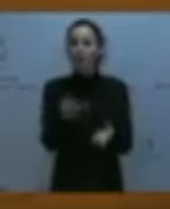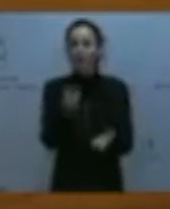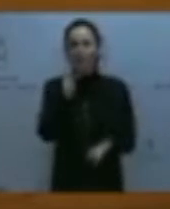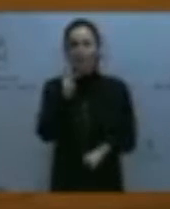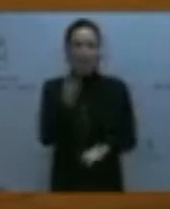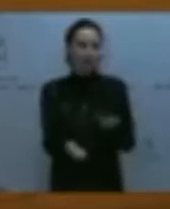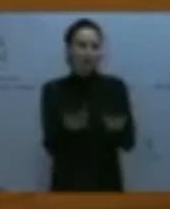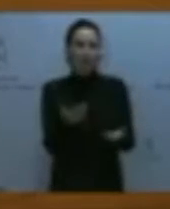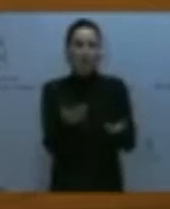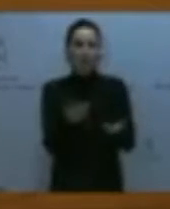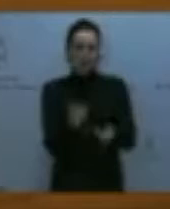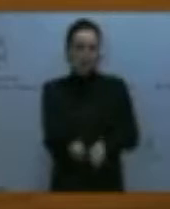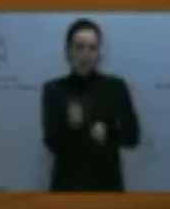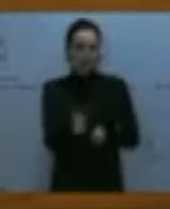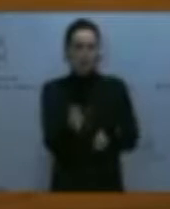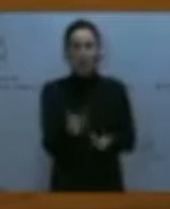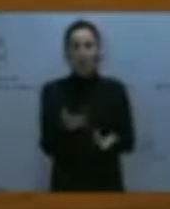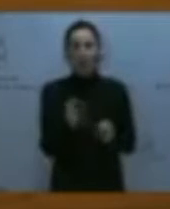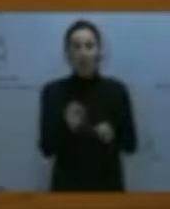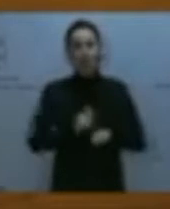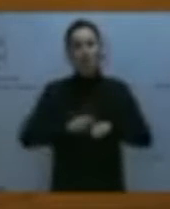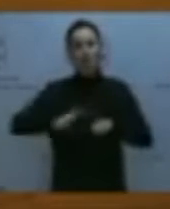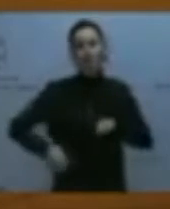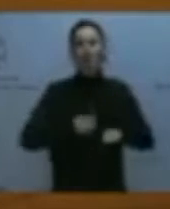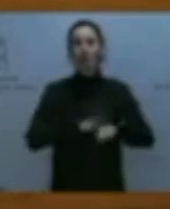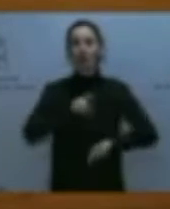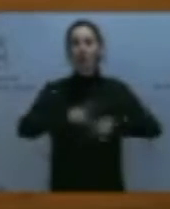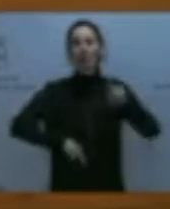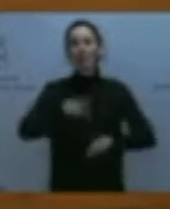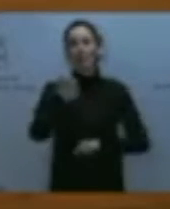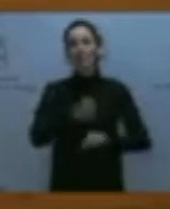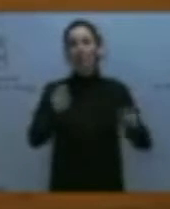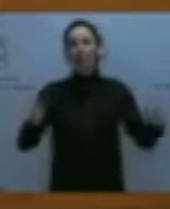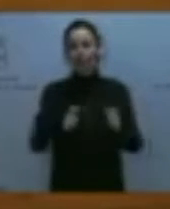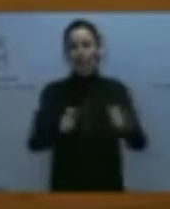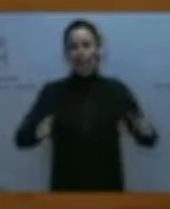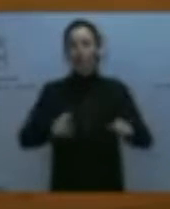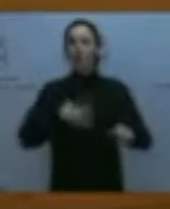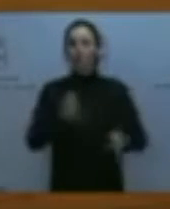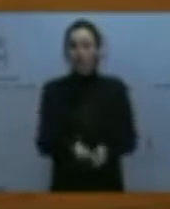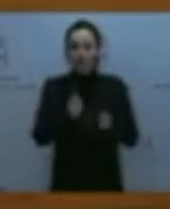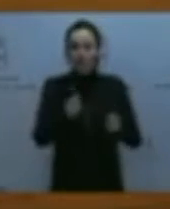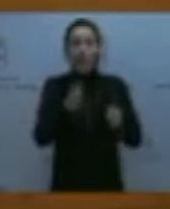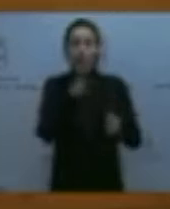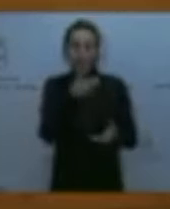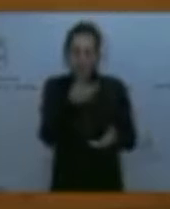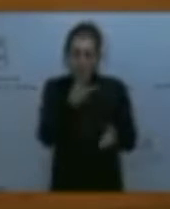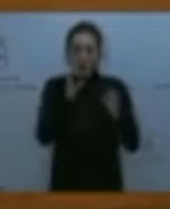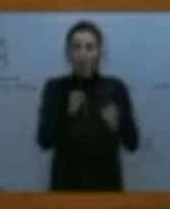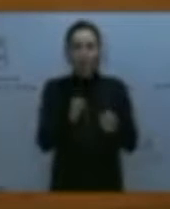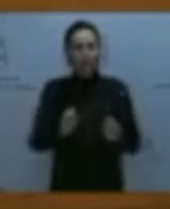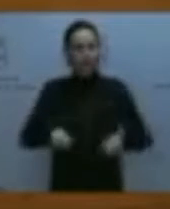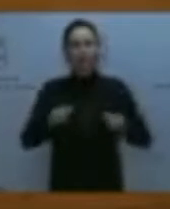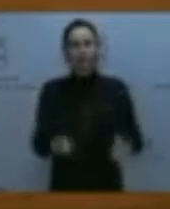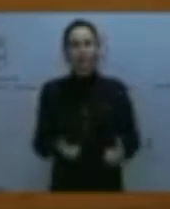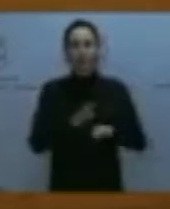cantidades suficientes de todas las especies sometidas a cupo. El sector demanda que la pesca de prácticas artesanales en aguas interiores